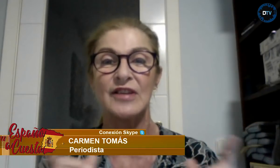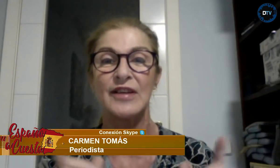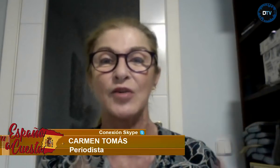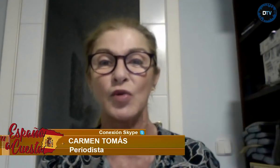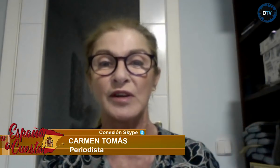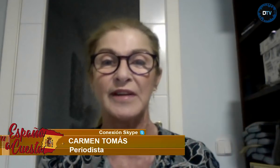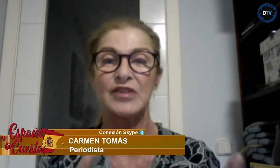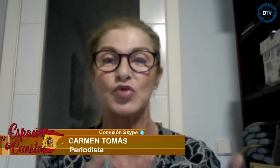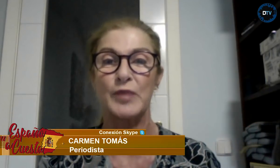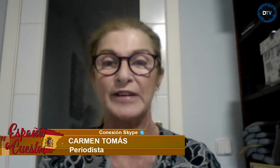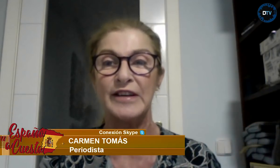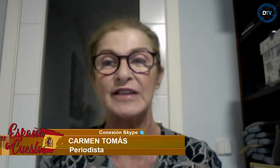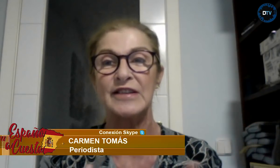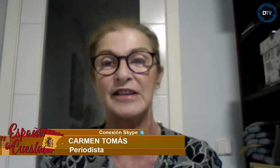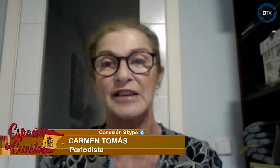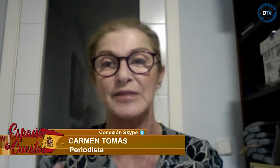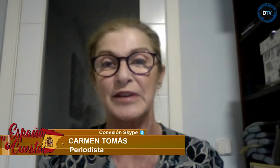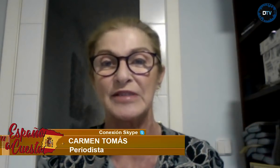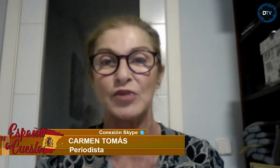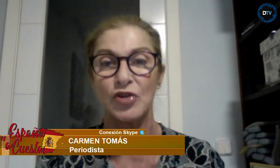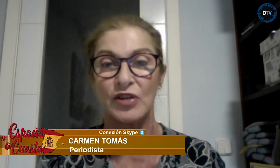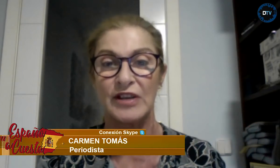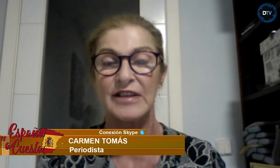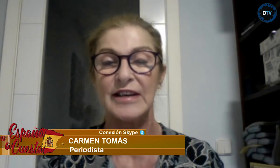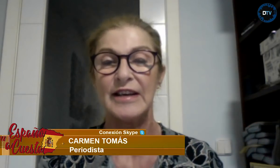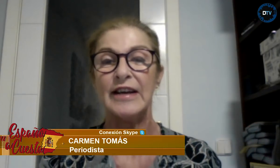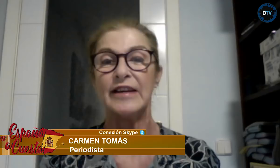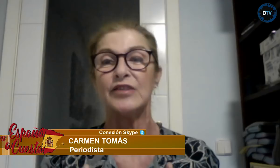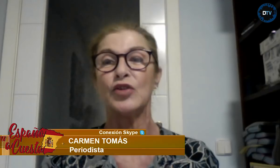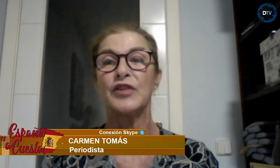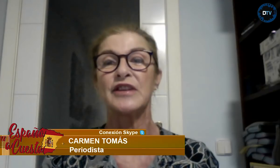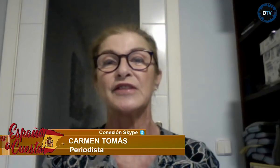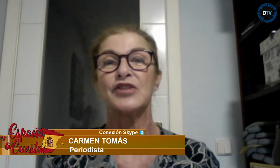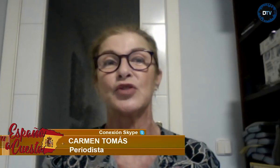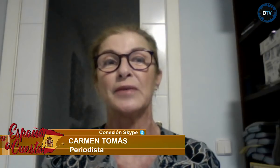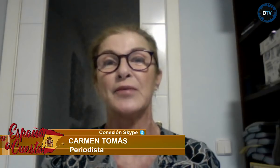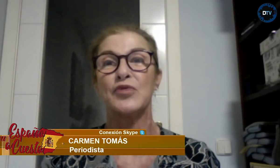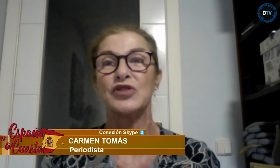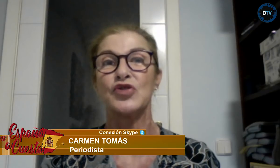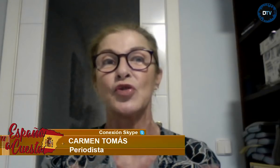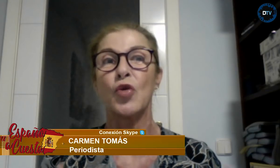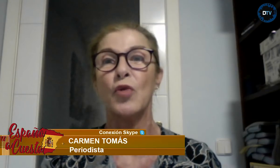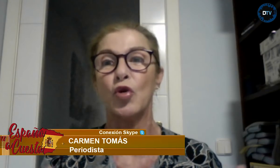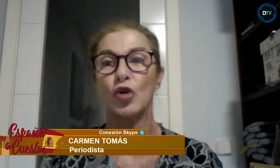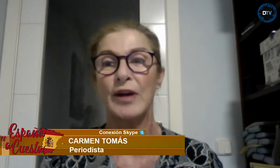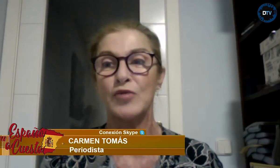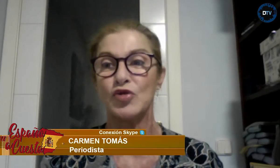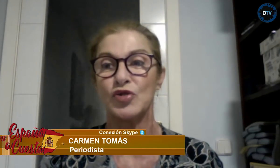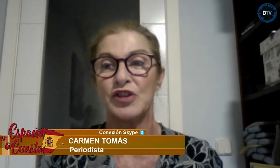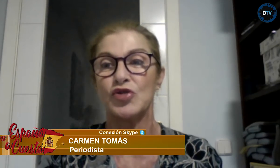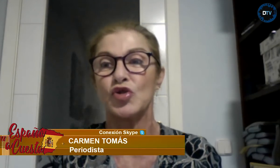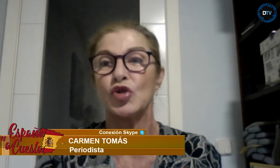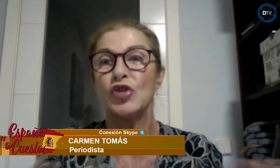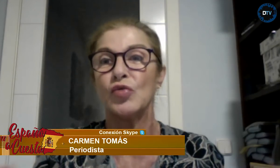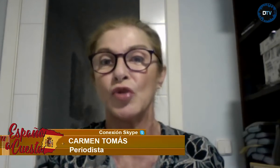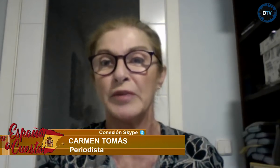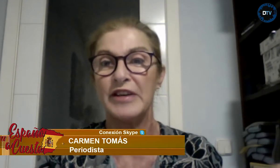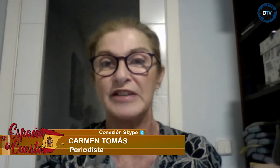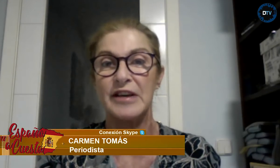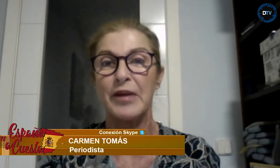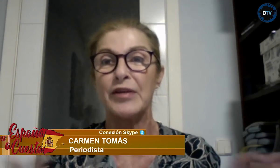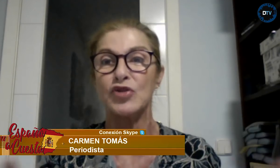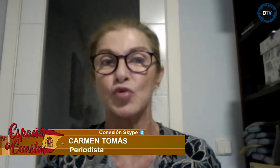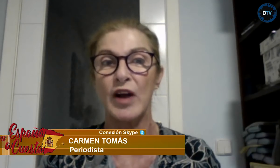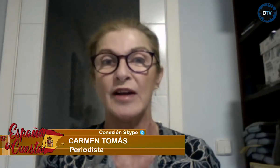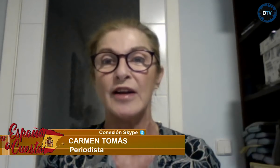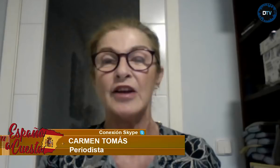reaccionando y se han dado cuenta de que sus mentiras tienen las patas muy cortas. Y entonces han dicho, ahí va, pues esto, ¿cómo lo cortamos? Y esto solo tiene un nombre que